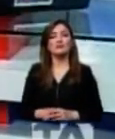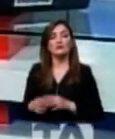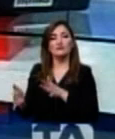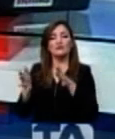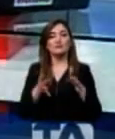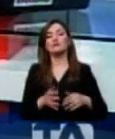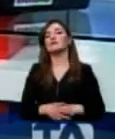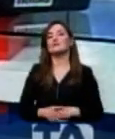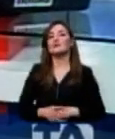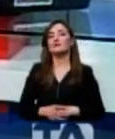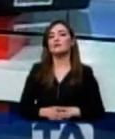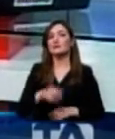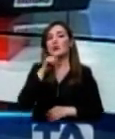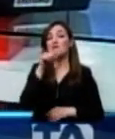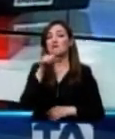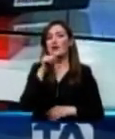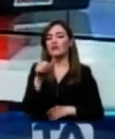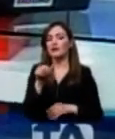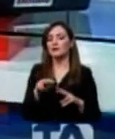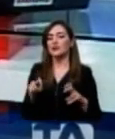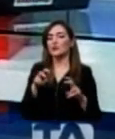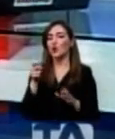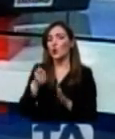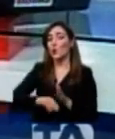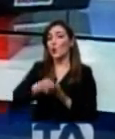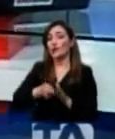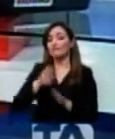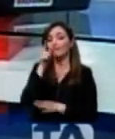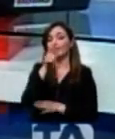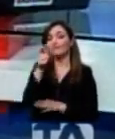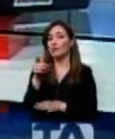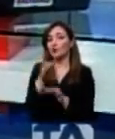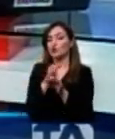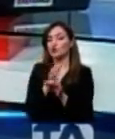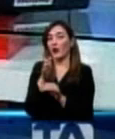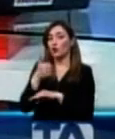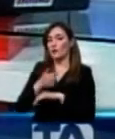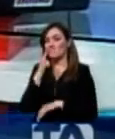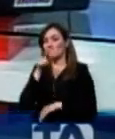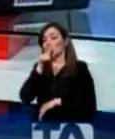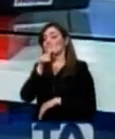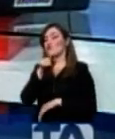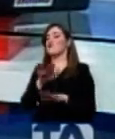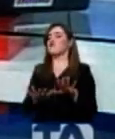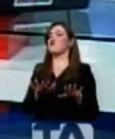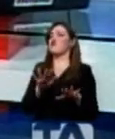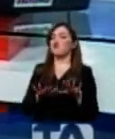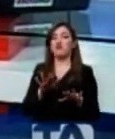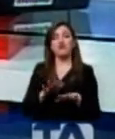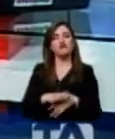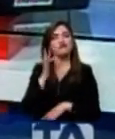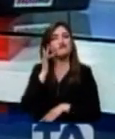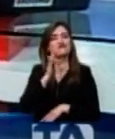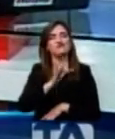aún no empieza en las auditorías a los bienes de jueces y fiscales varios funcionarios están en la mira de las autoridades por sospechosos fallos judiciales